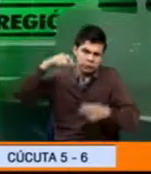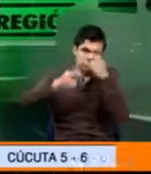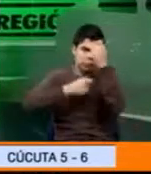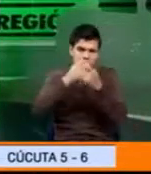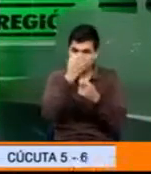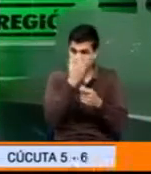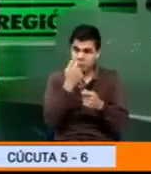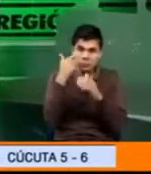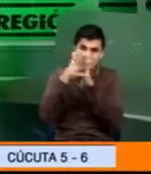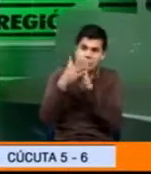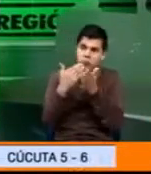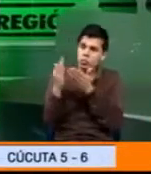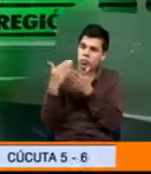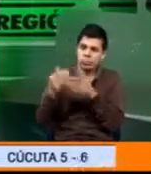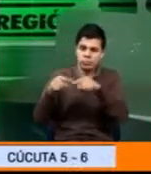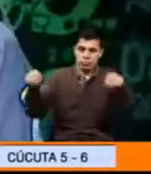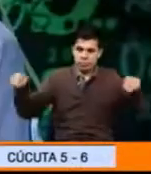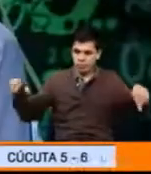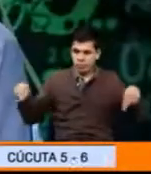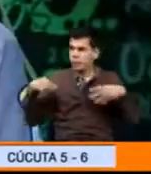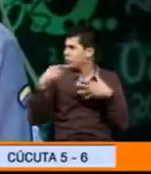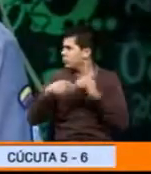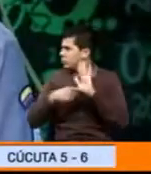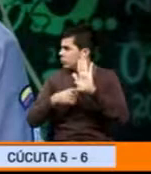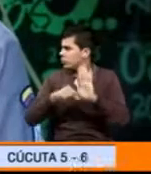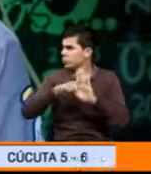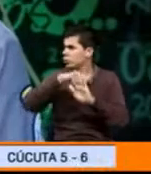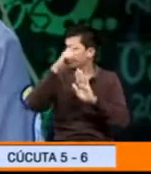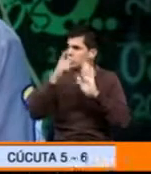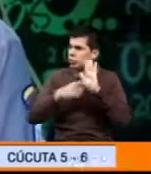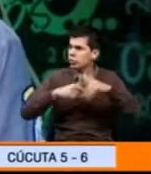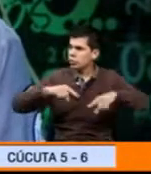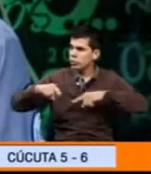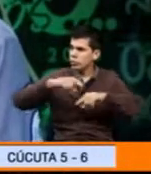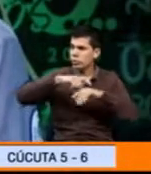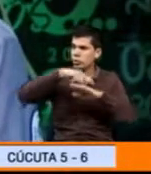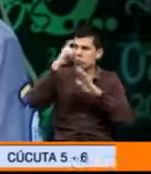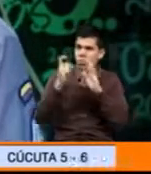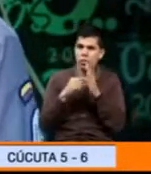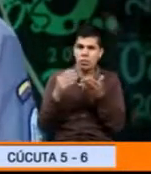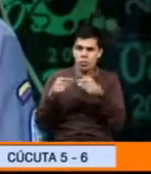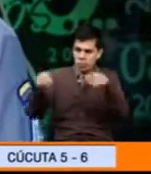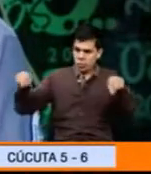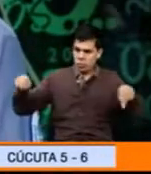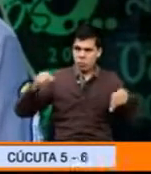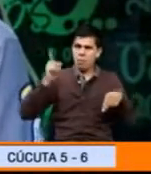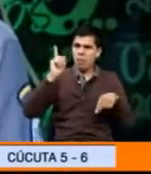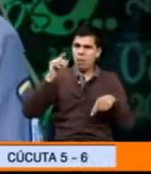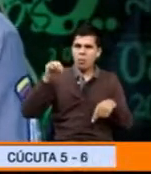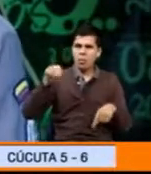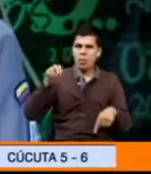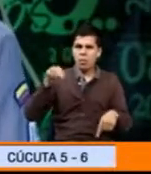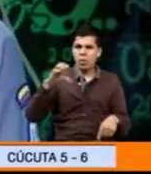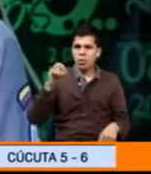un apartamento, si le ofrecen toda la parte, las maderas del apartamento, se las ofrecen en una madera, pues, en Moncor, una madera